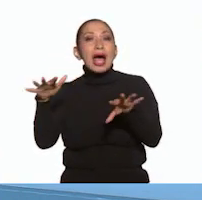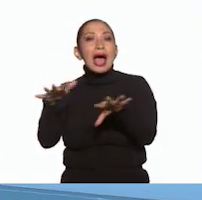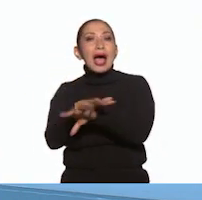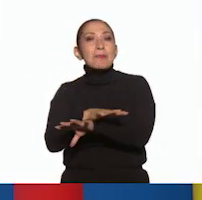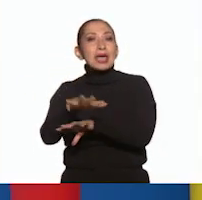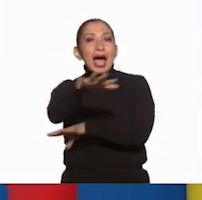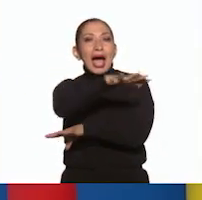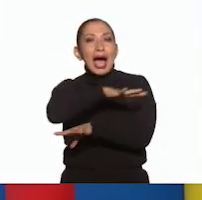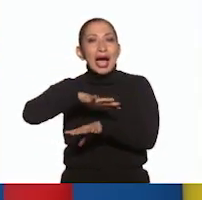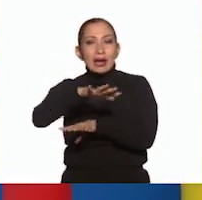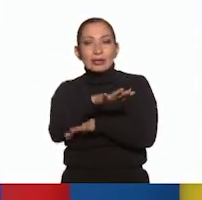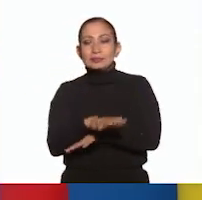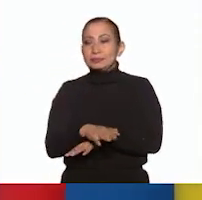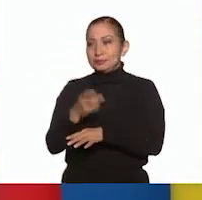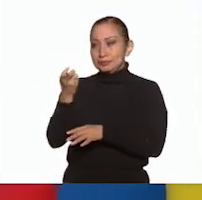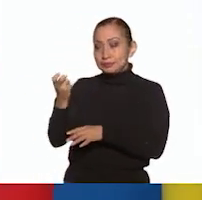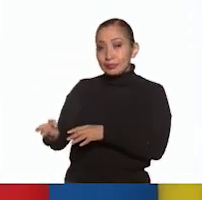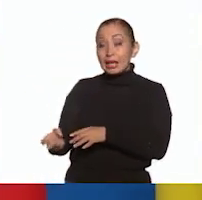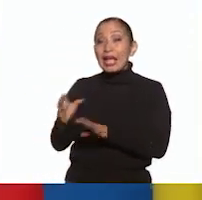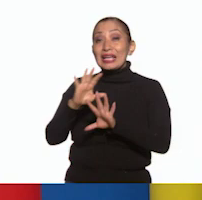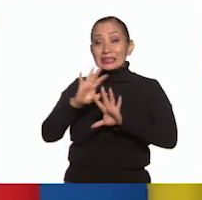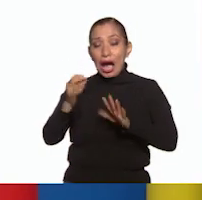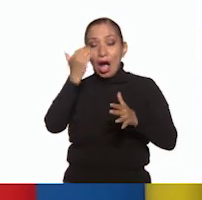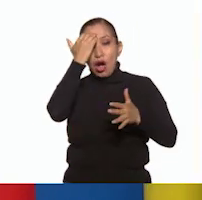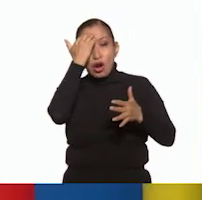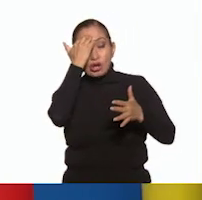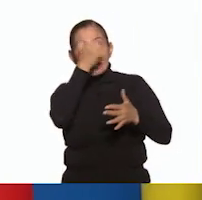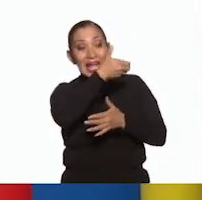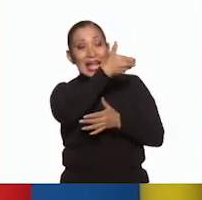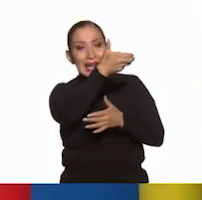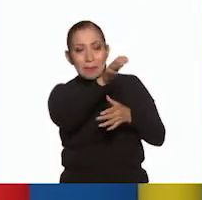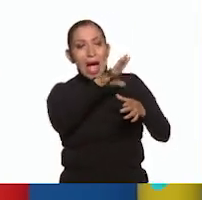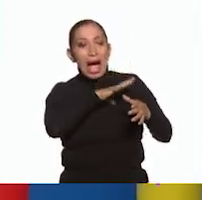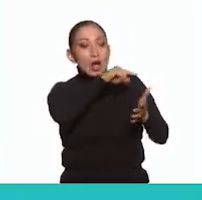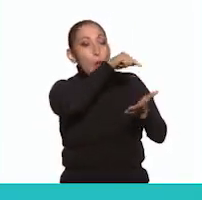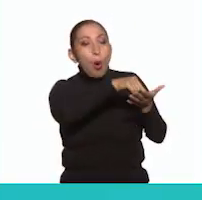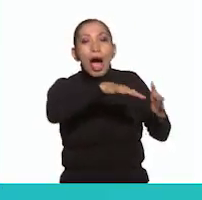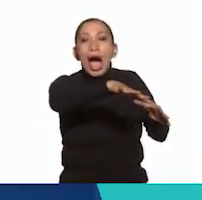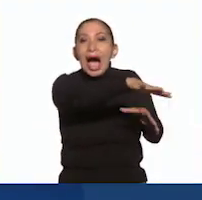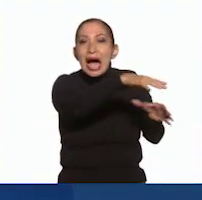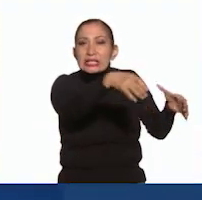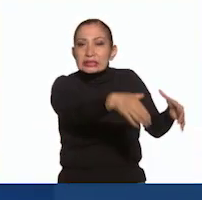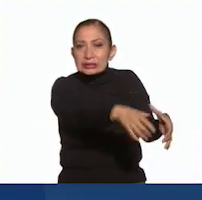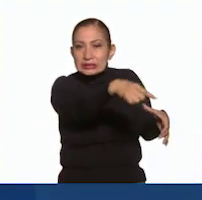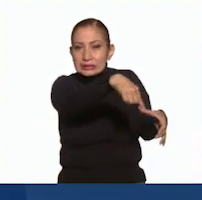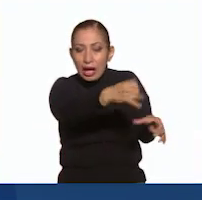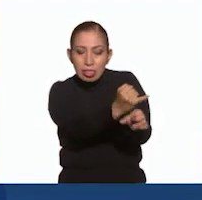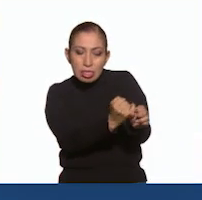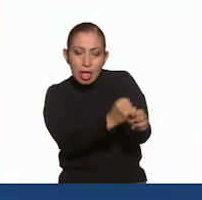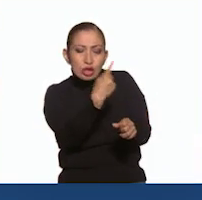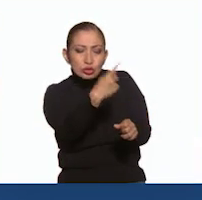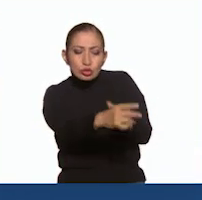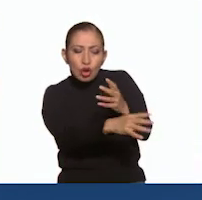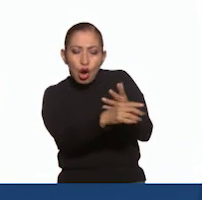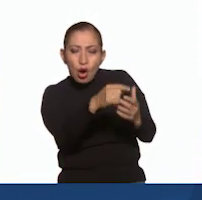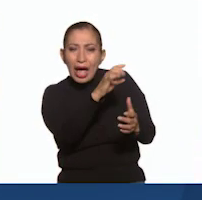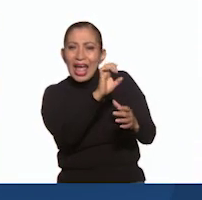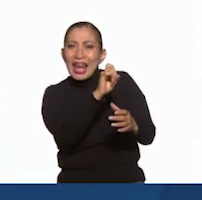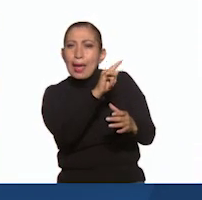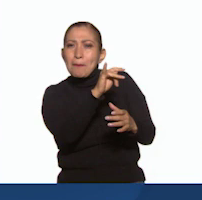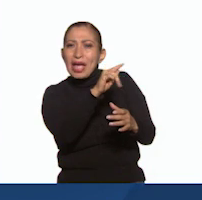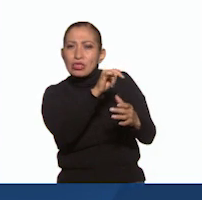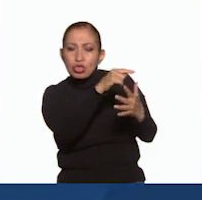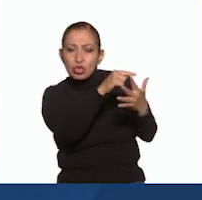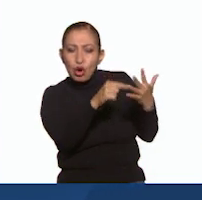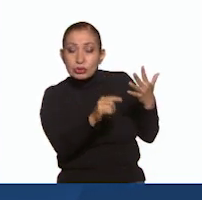modifiquen. En efecto, Larisa, una vez que se conoce el clima de una región, por medio del estudio de sus elementos, se deben